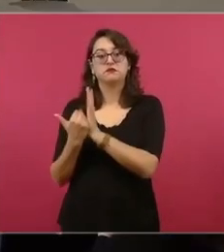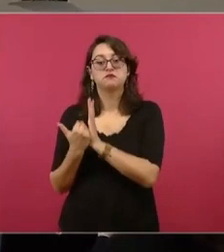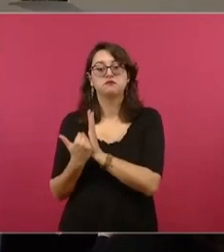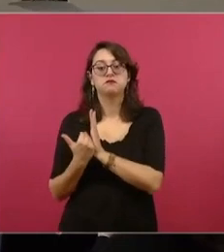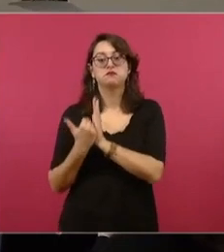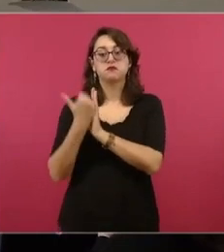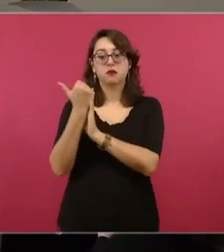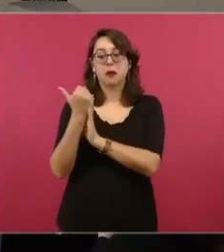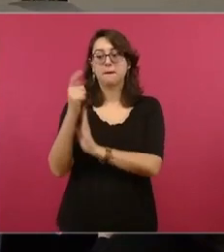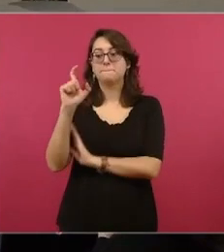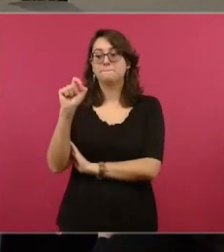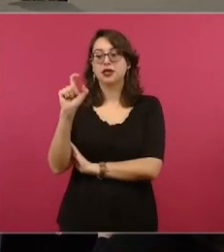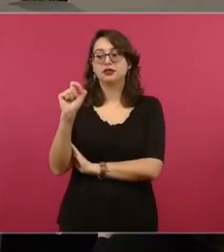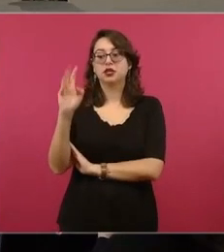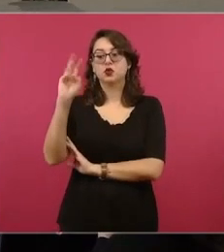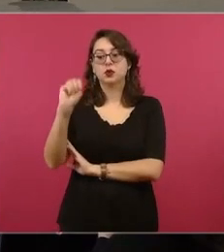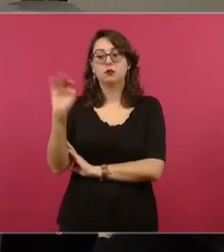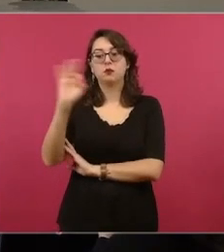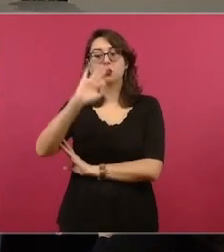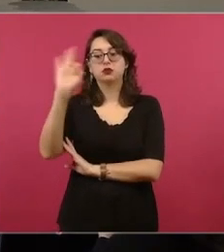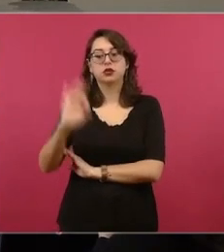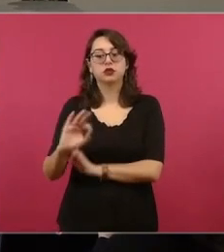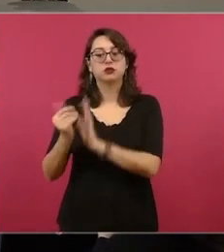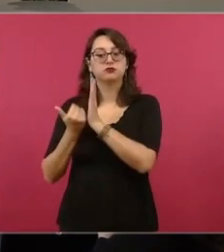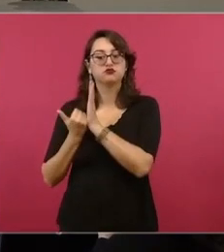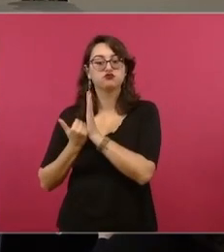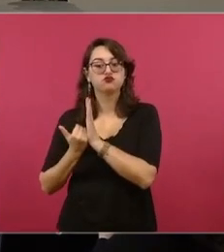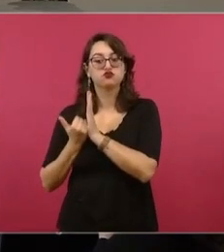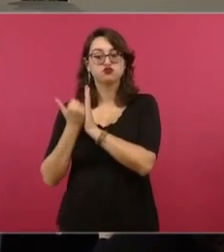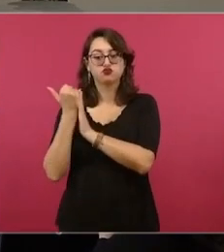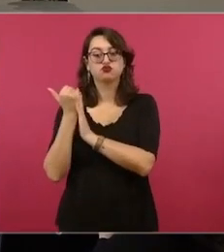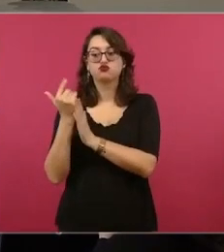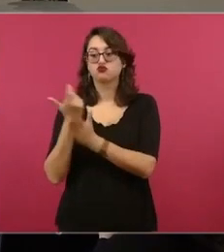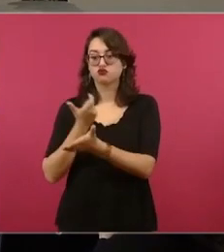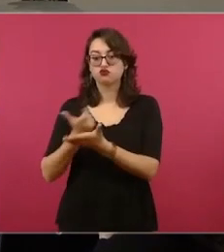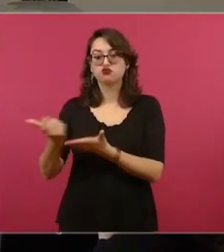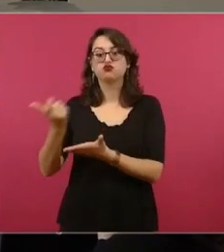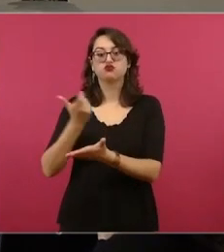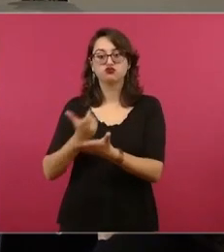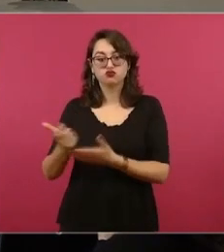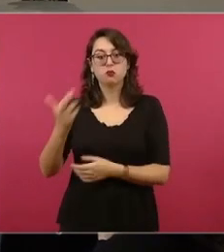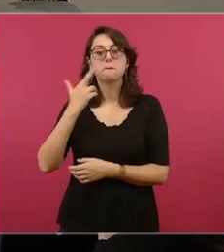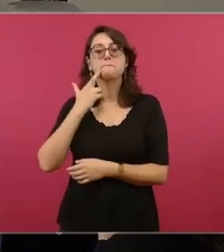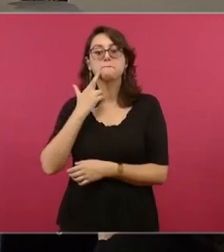de 2018 a 2022 en términos reales,